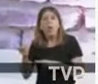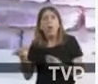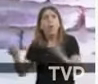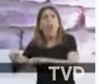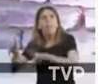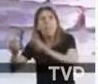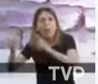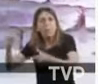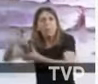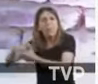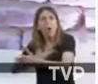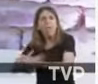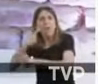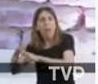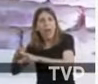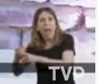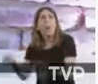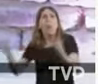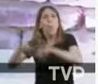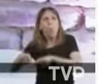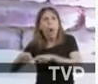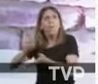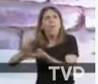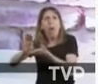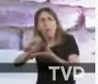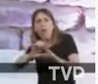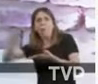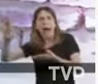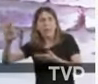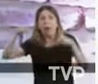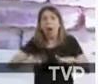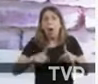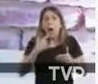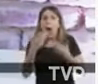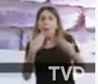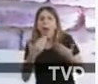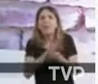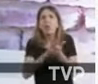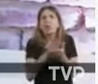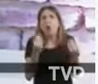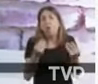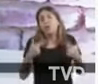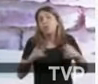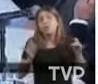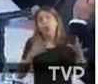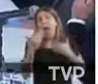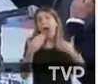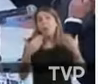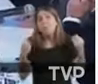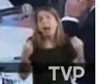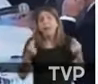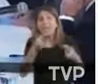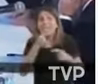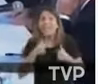para generar un nuevo ciclo de endeudamiento, que es el que hoy estamos debatiendo cómo solucionar. Esto simplemente para decir que si no lo